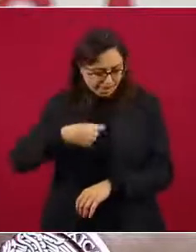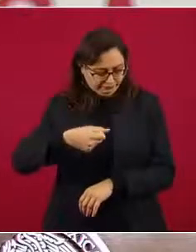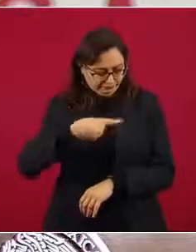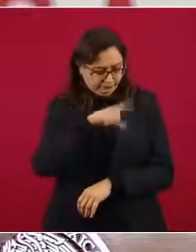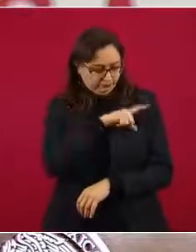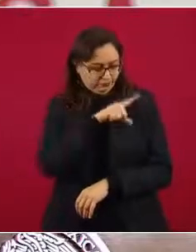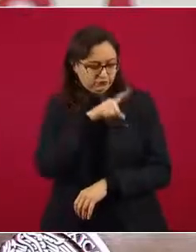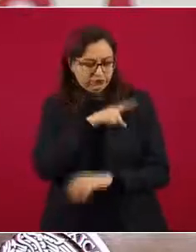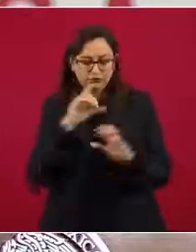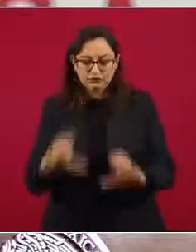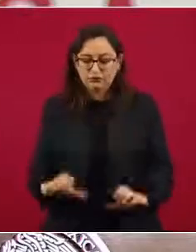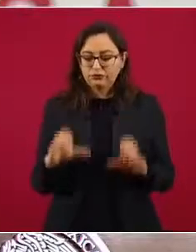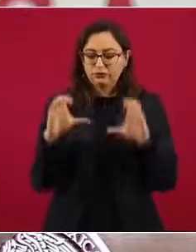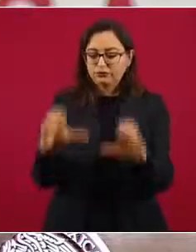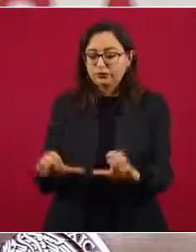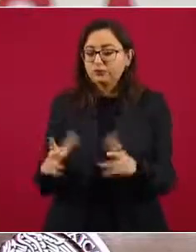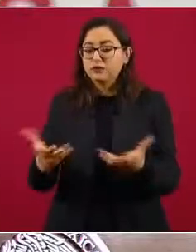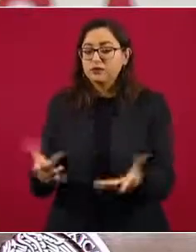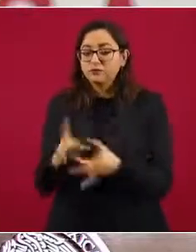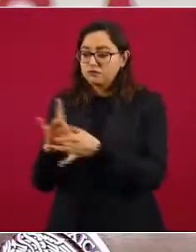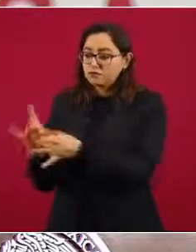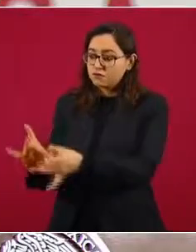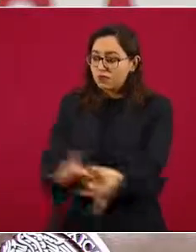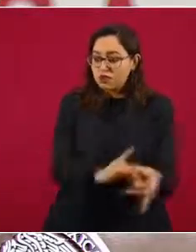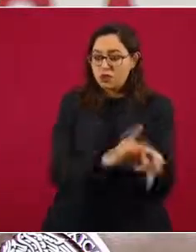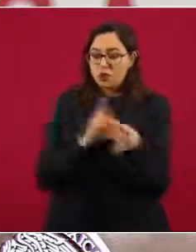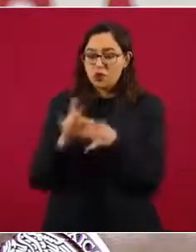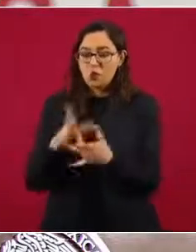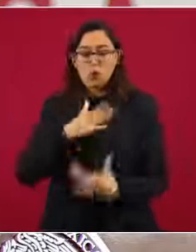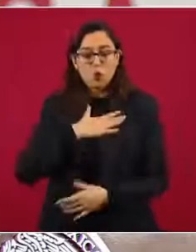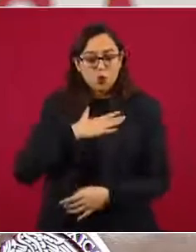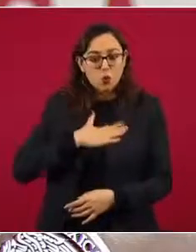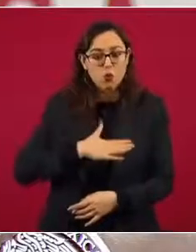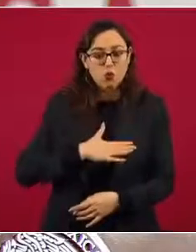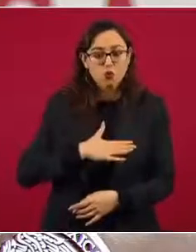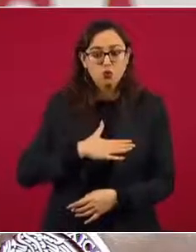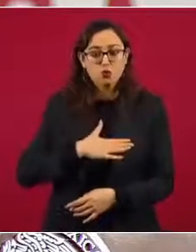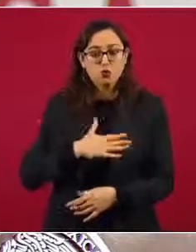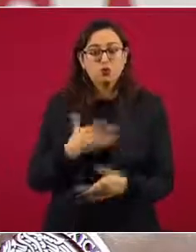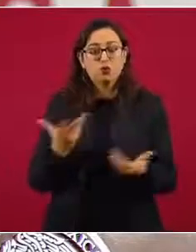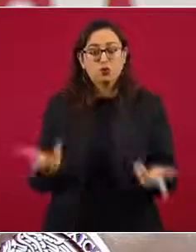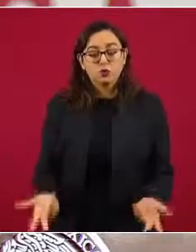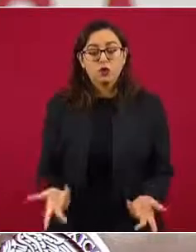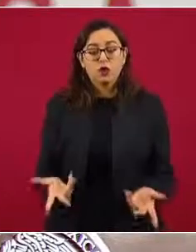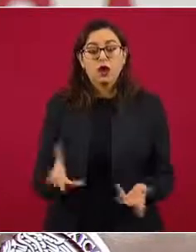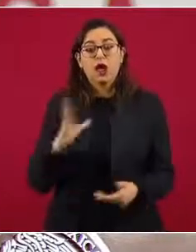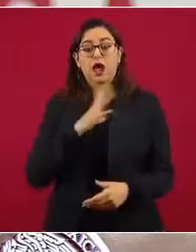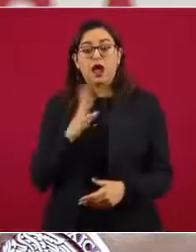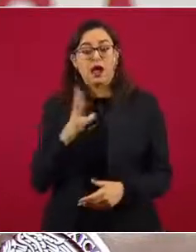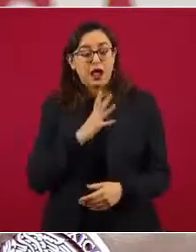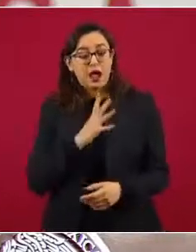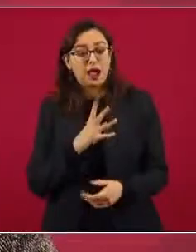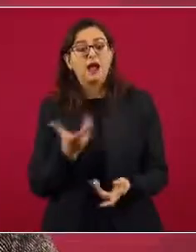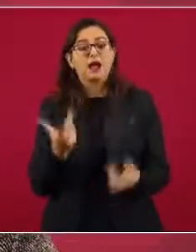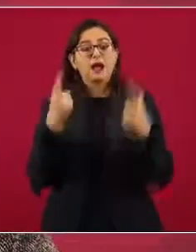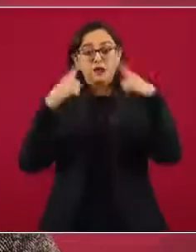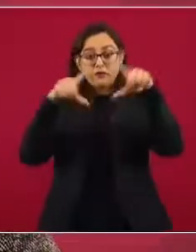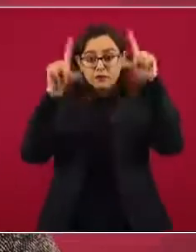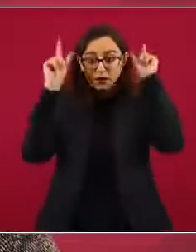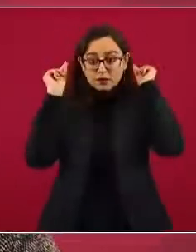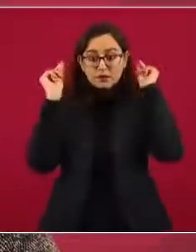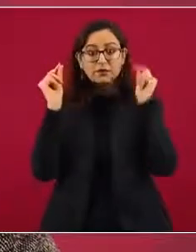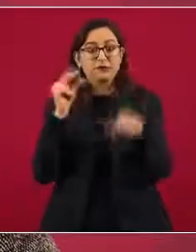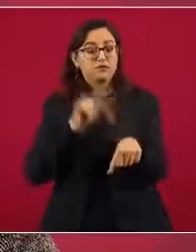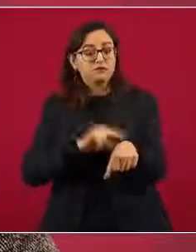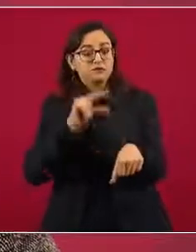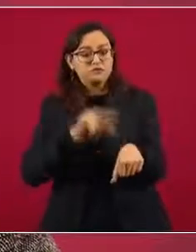justas. Hoy se pone de manifiesto al recibir a cientos de enfermeras, a cientos de médicos y